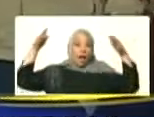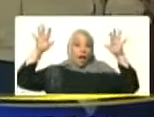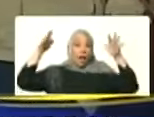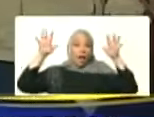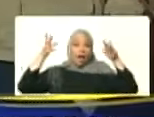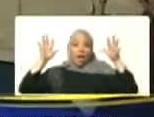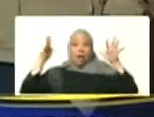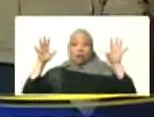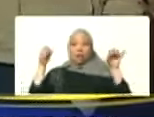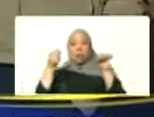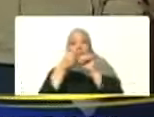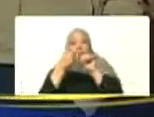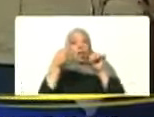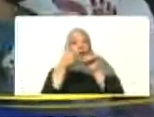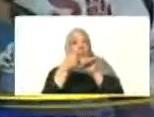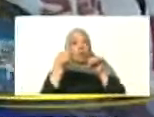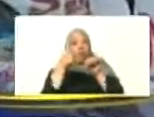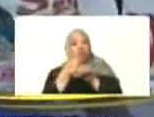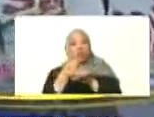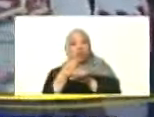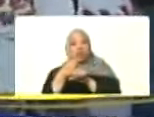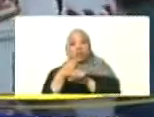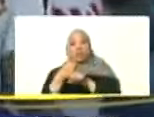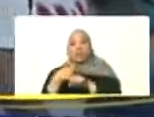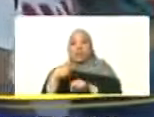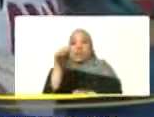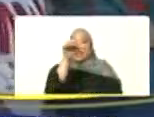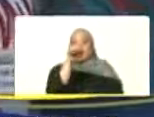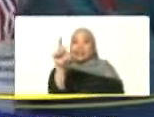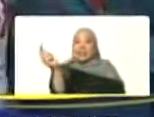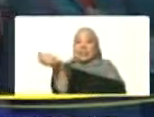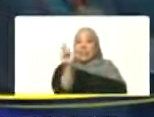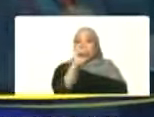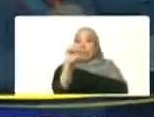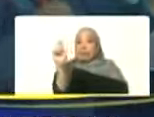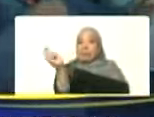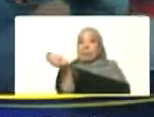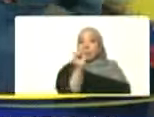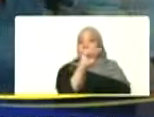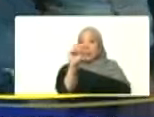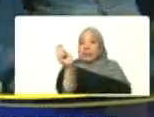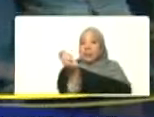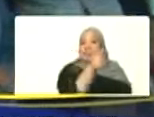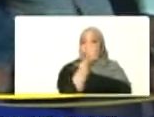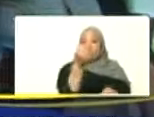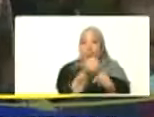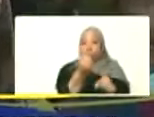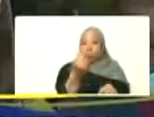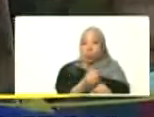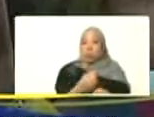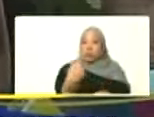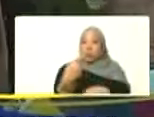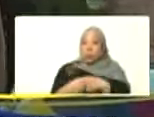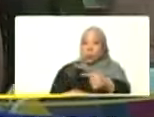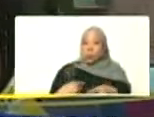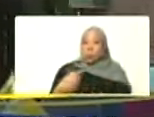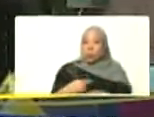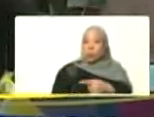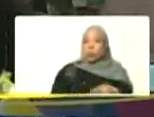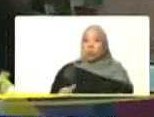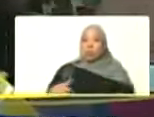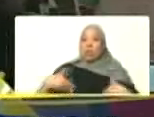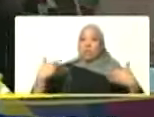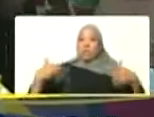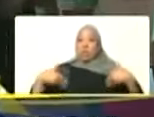Hemos trabajado durante semanas para poder llevar a cabo esta actividad. Emocionados,